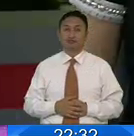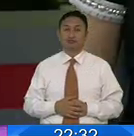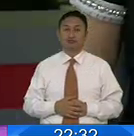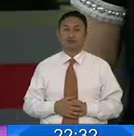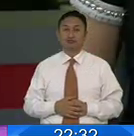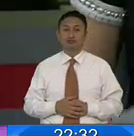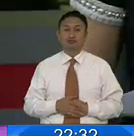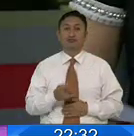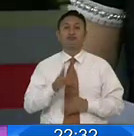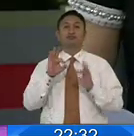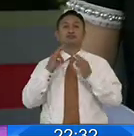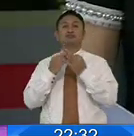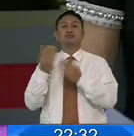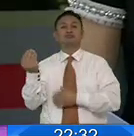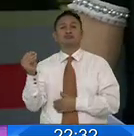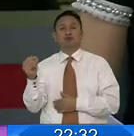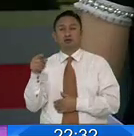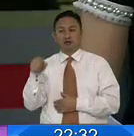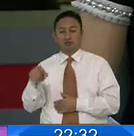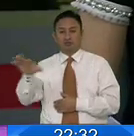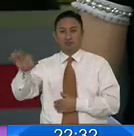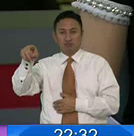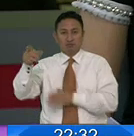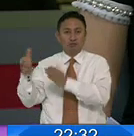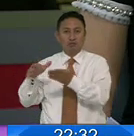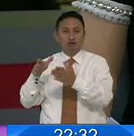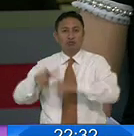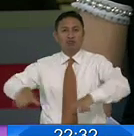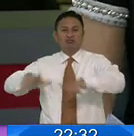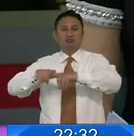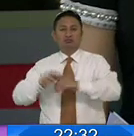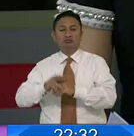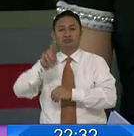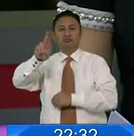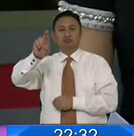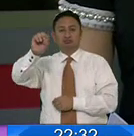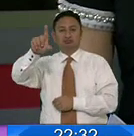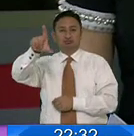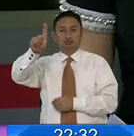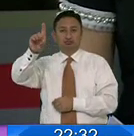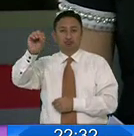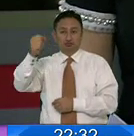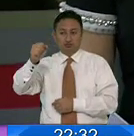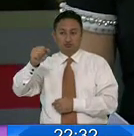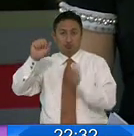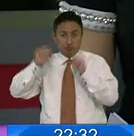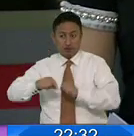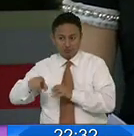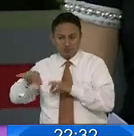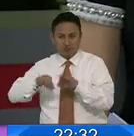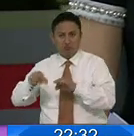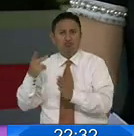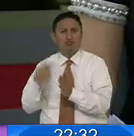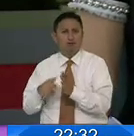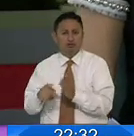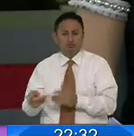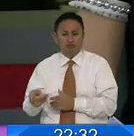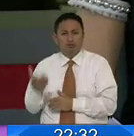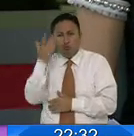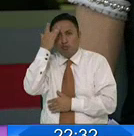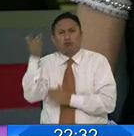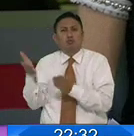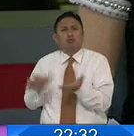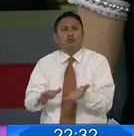familiares de un joven que fue encontrado muerto en el sector de la roldós piden que se aclaren las circunstancias del misterioso crimen